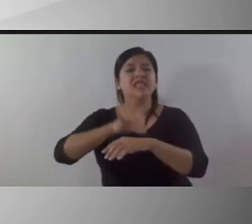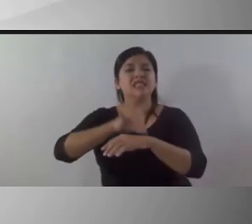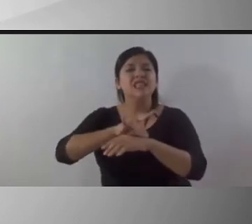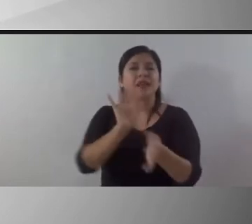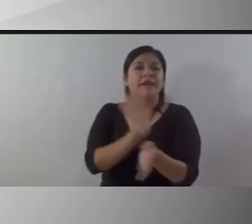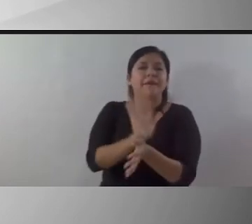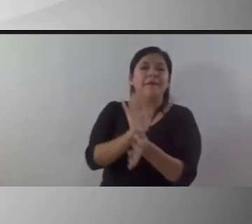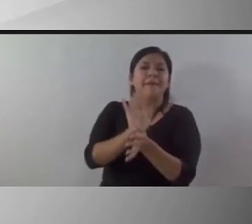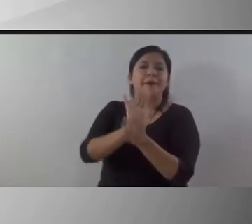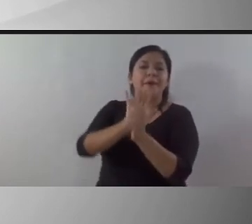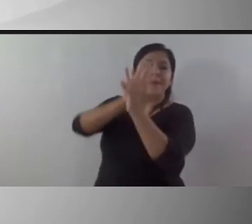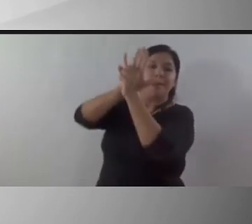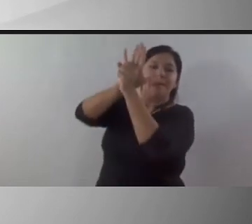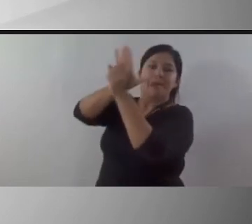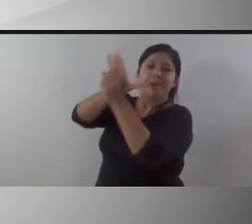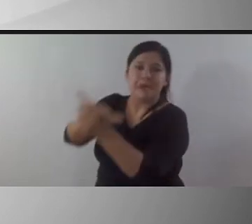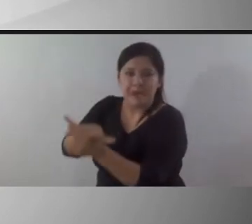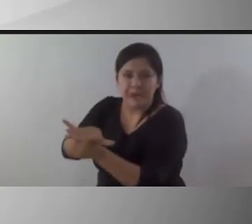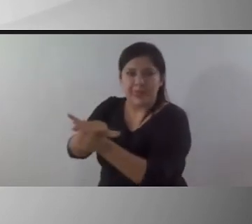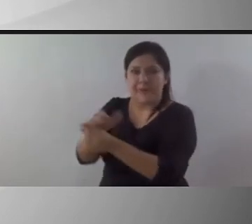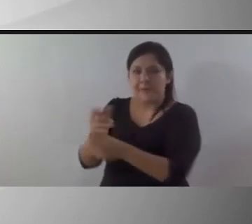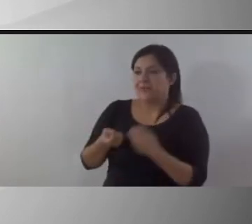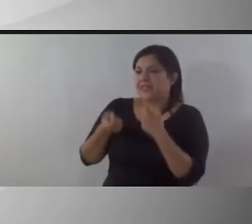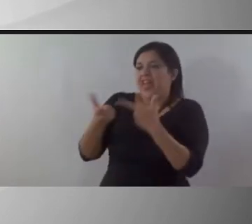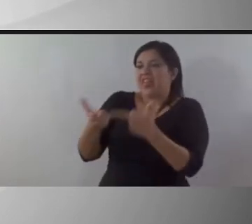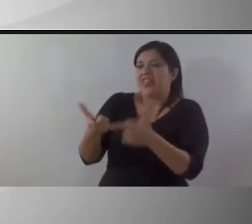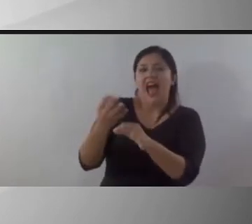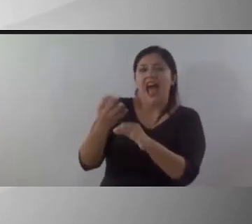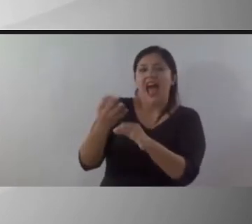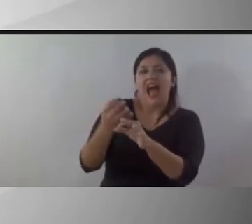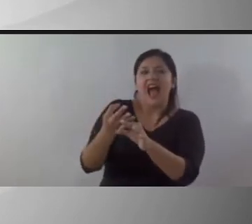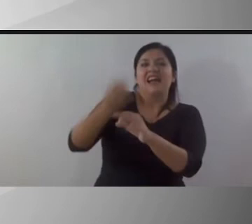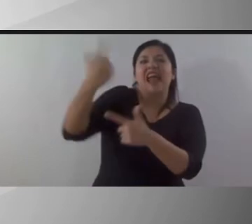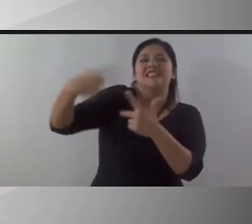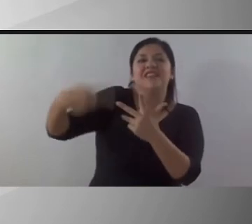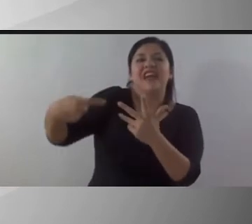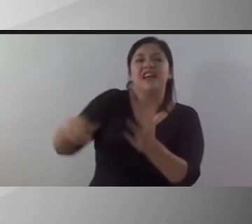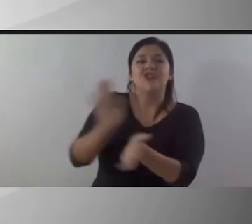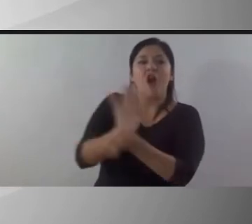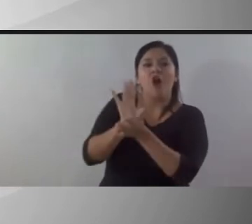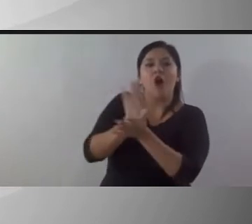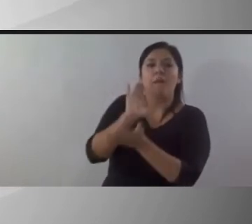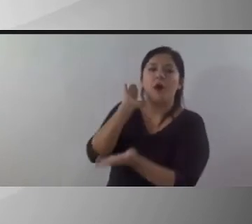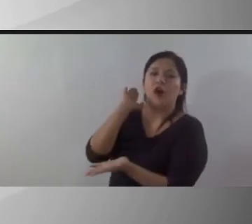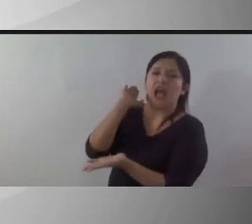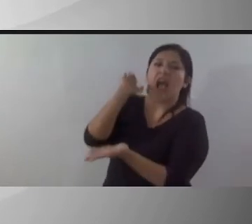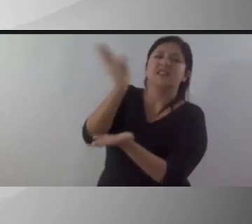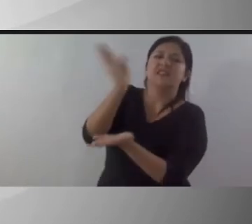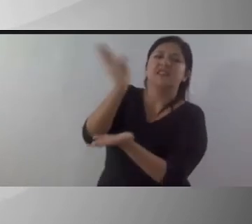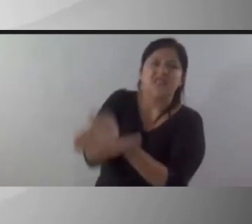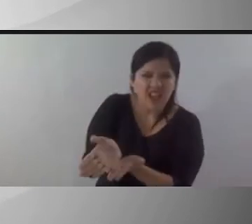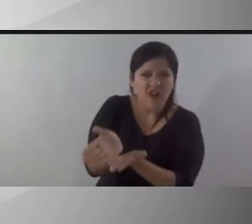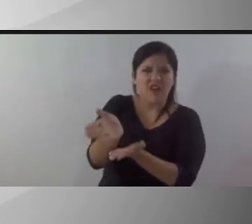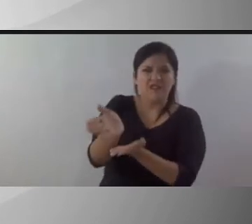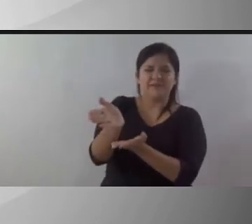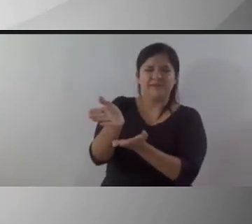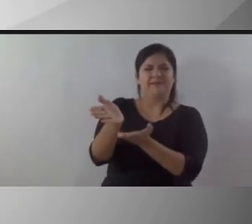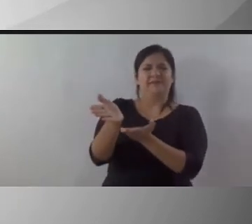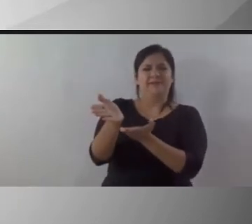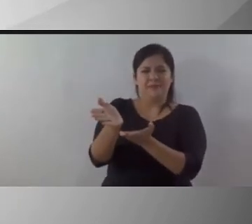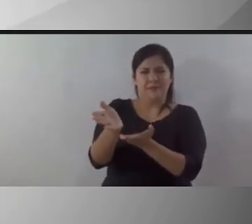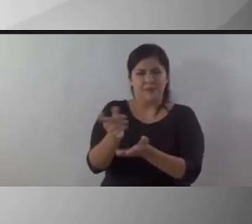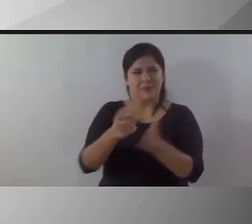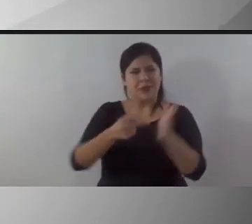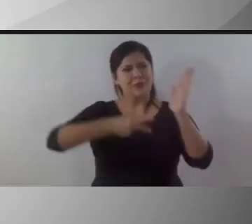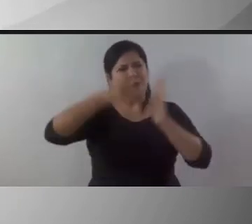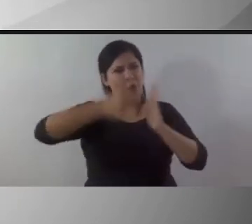oprime, no clasifica para castigar, y hay un vocabulario,